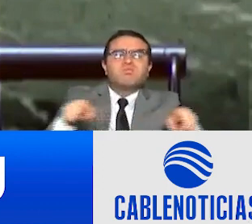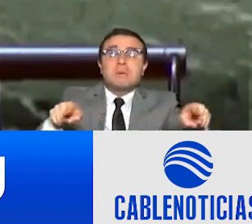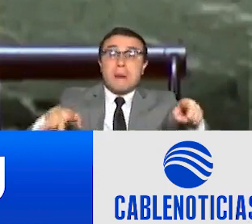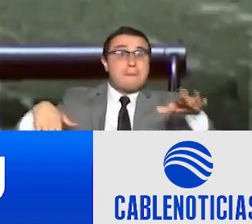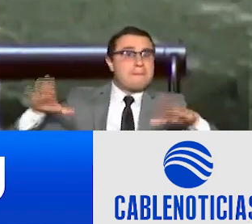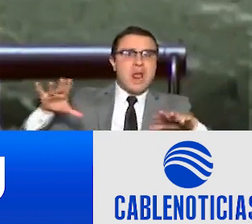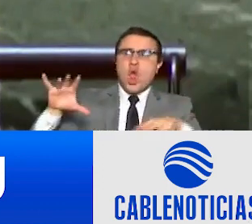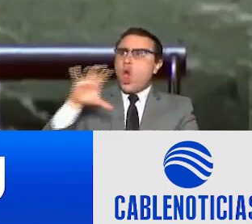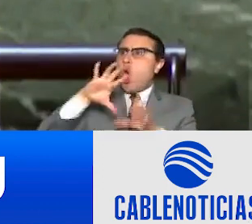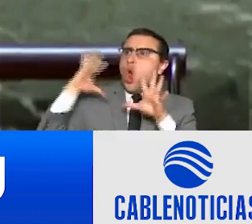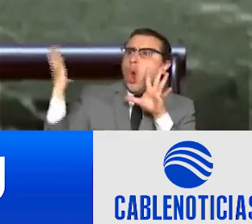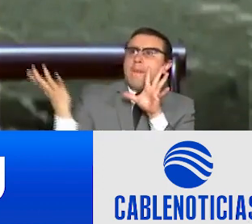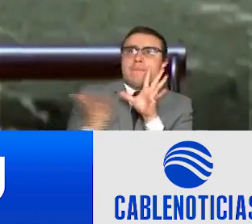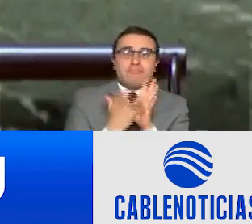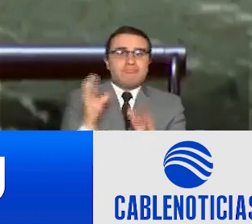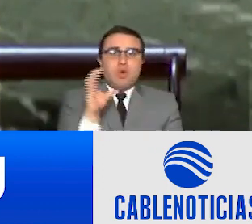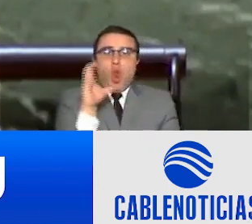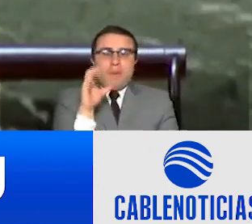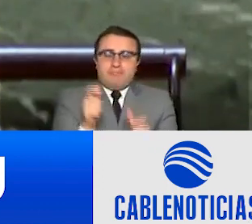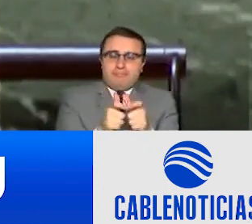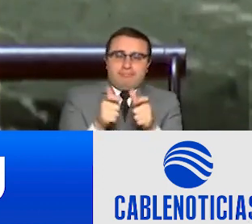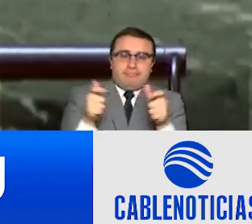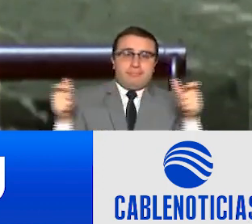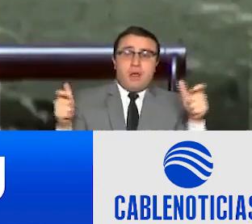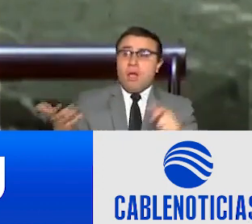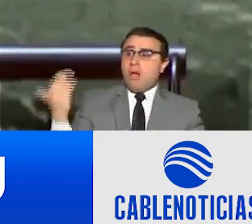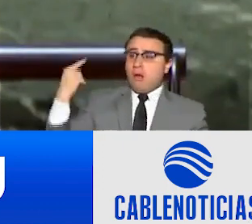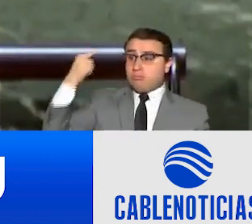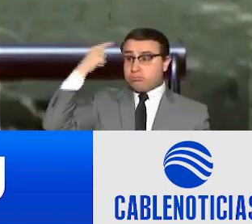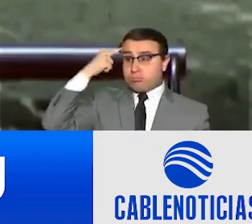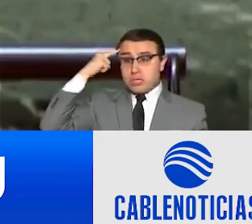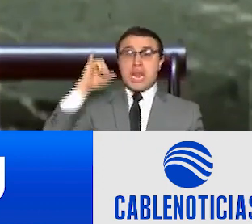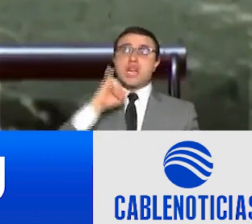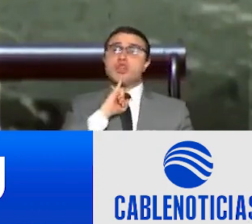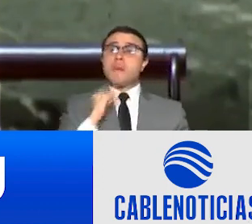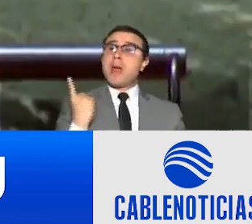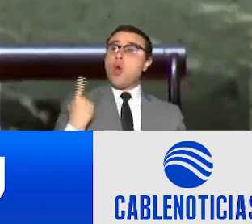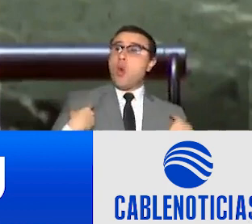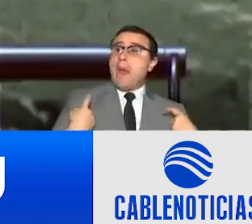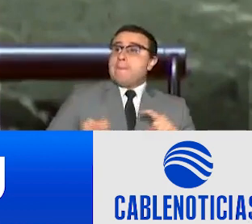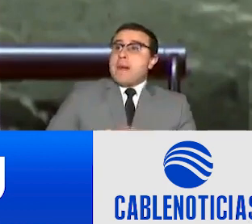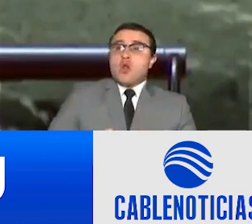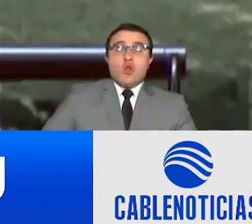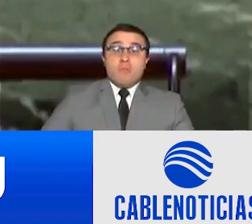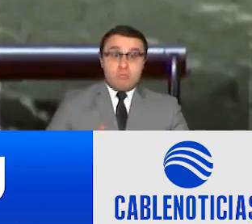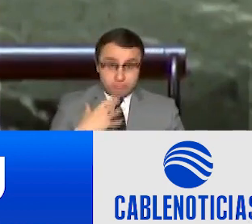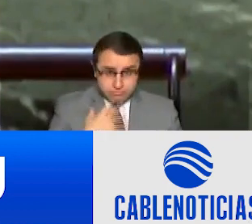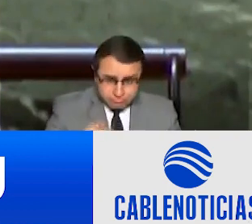tierra. Se cree que solo hablamos español y no es así.